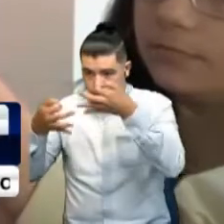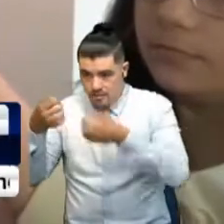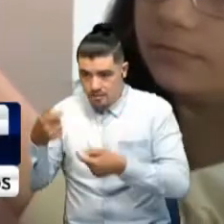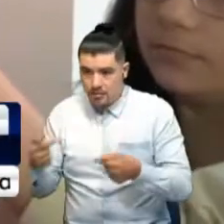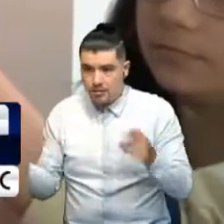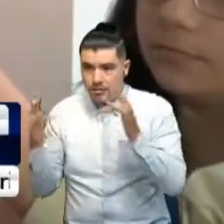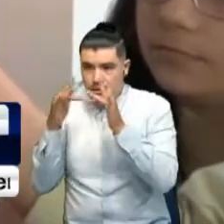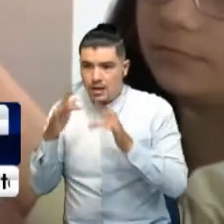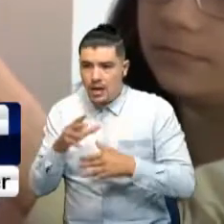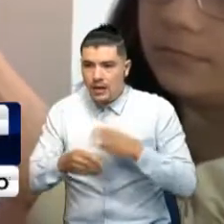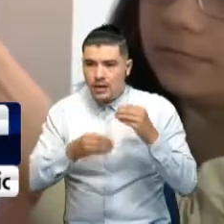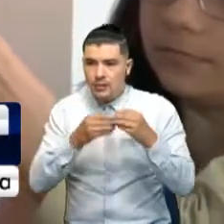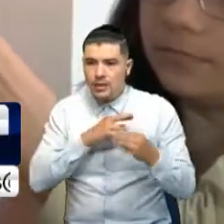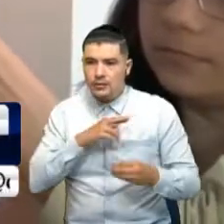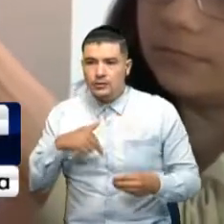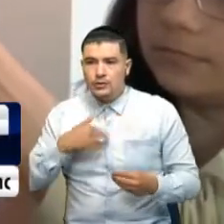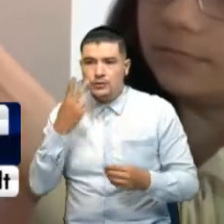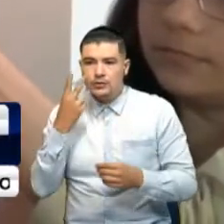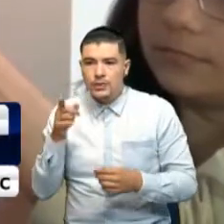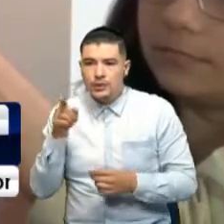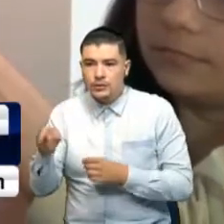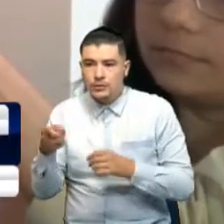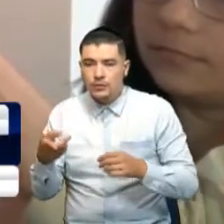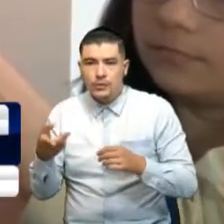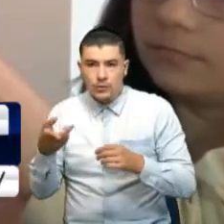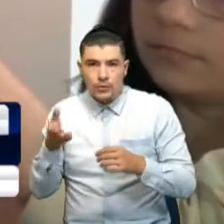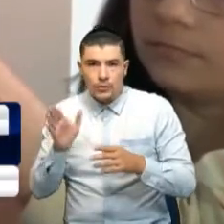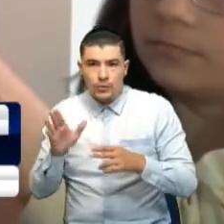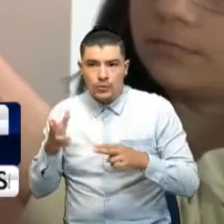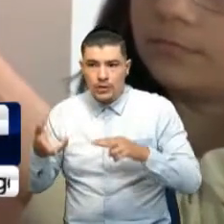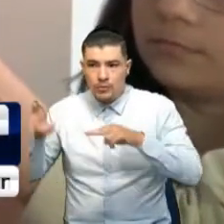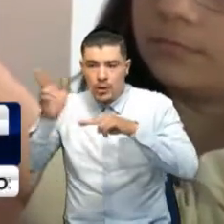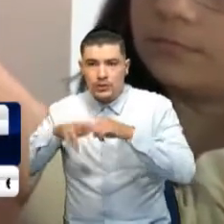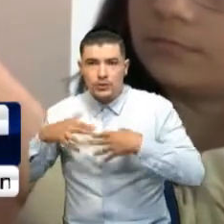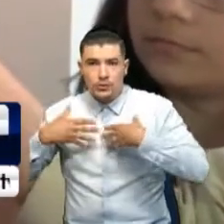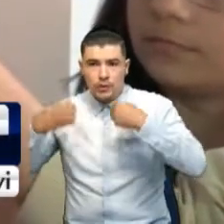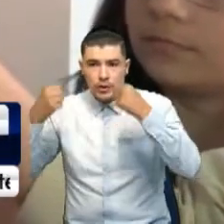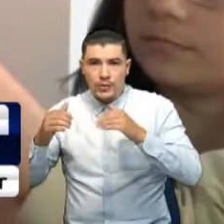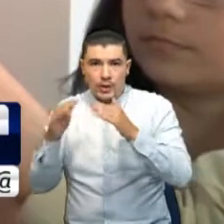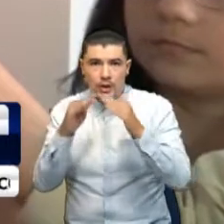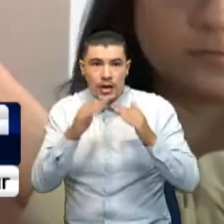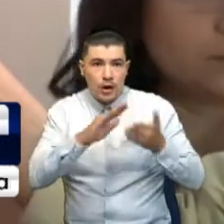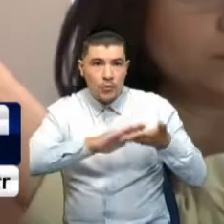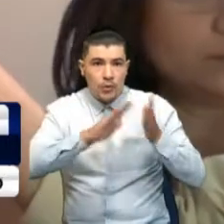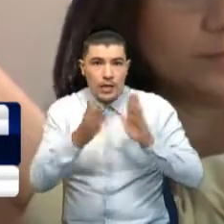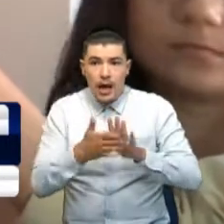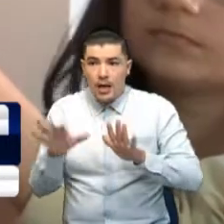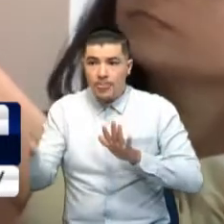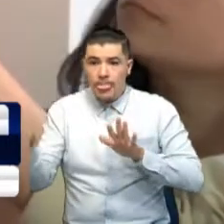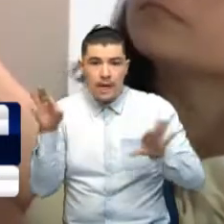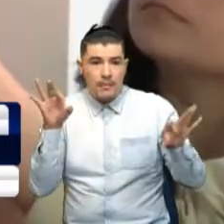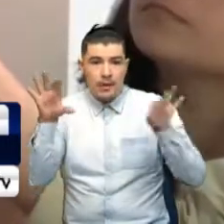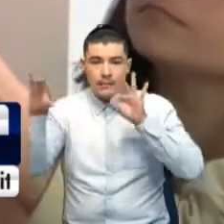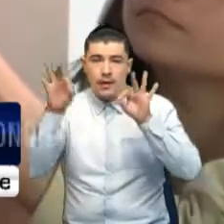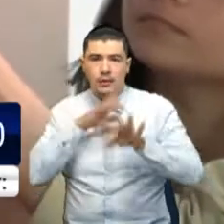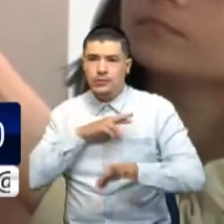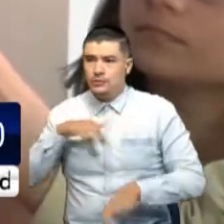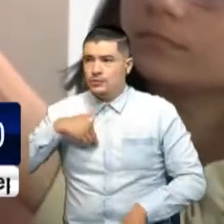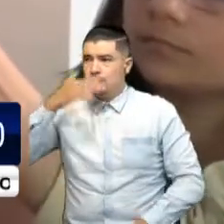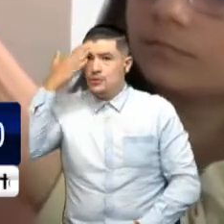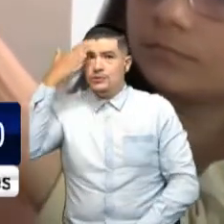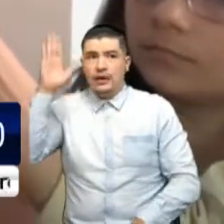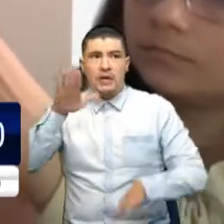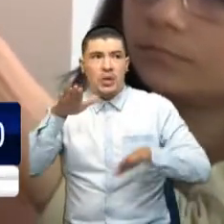prácticamente se duplicó para las comunas escogidas, que entre otras fueron seleccionadas, no sabemos todavía